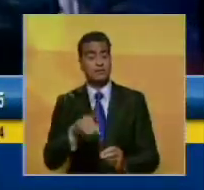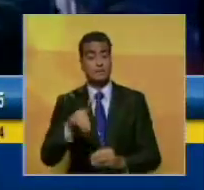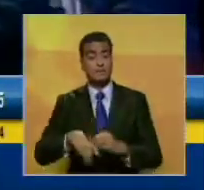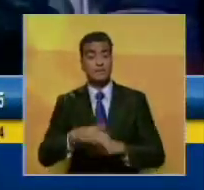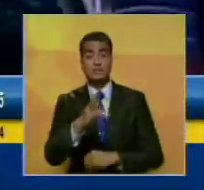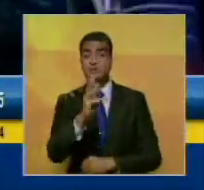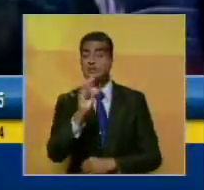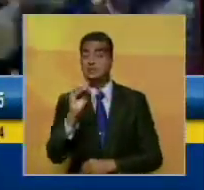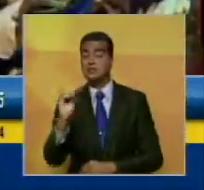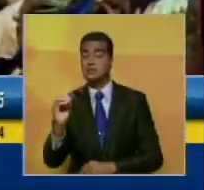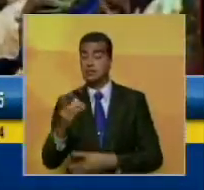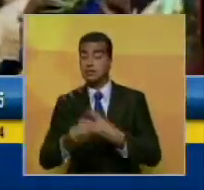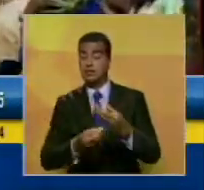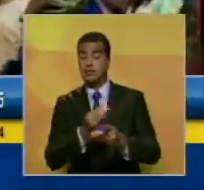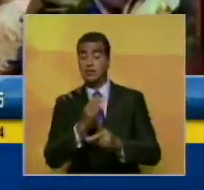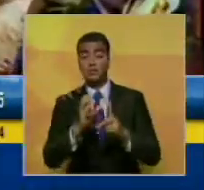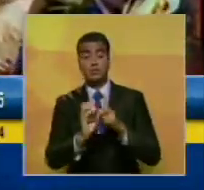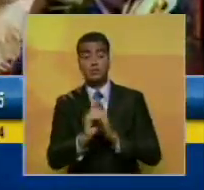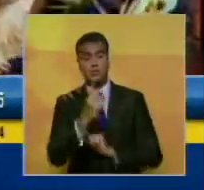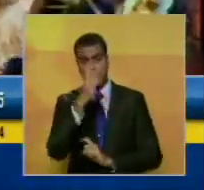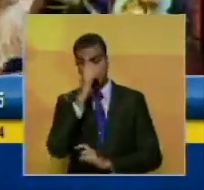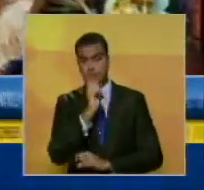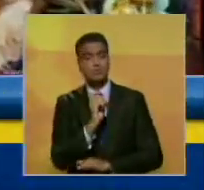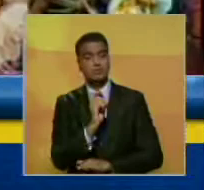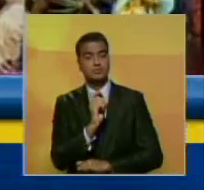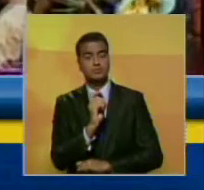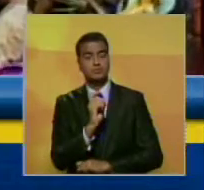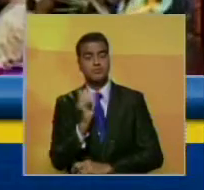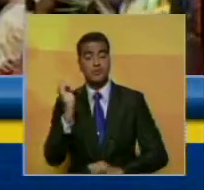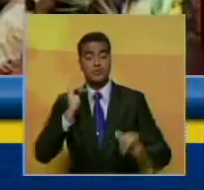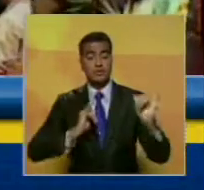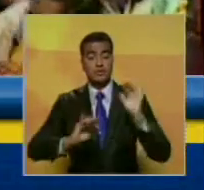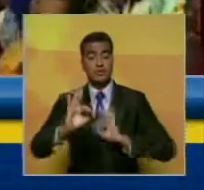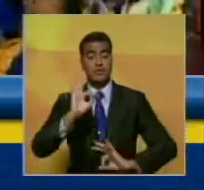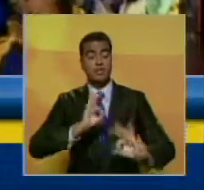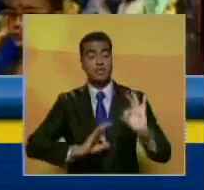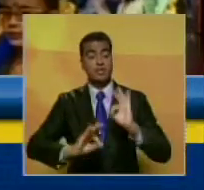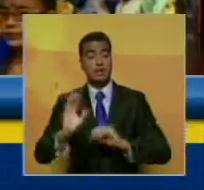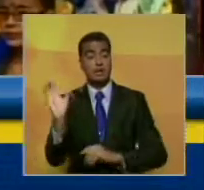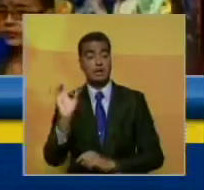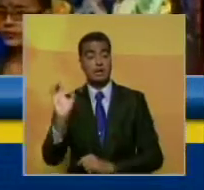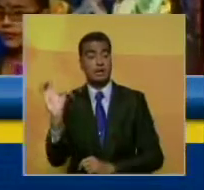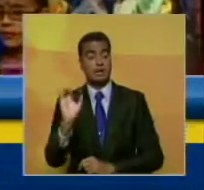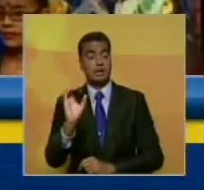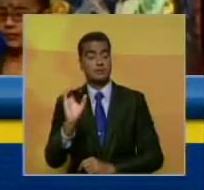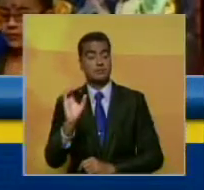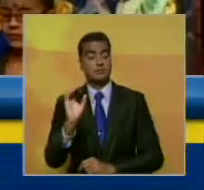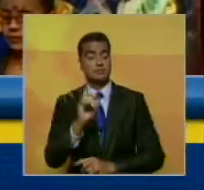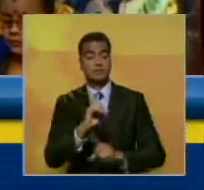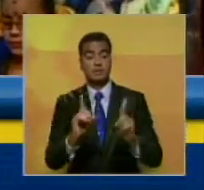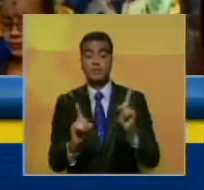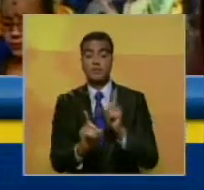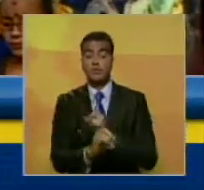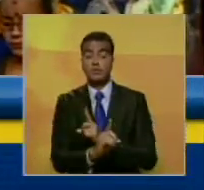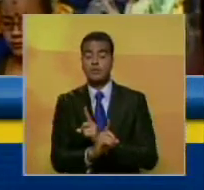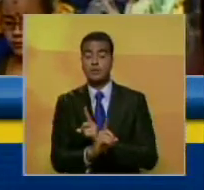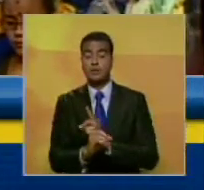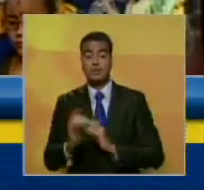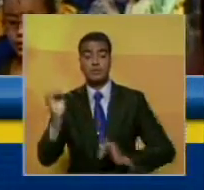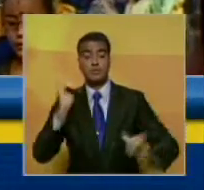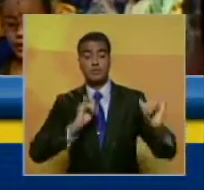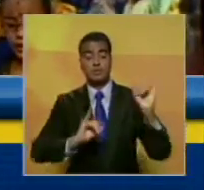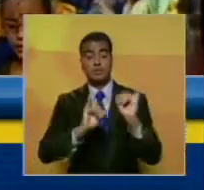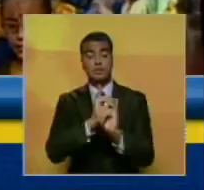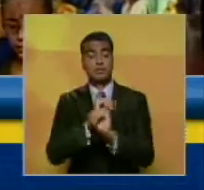600 actividades culturales. Que dentro de un año el Festival de Teatro de Caracas se transforma en